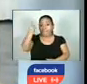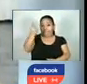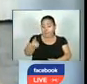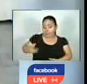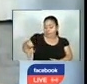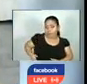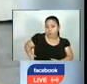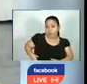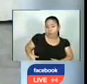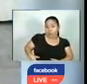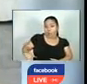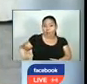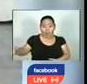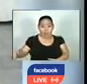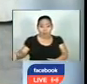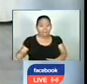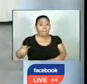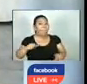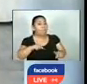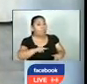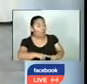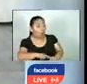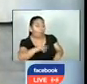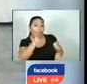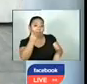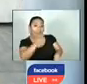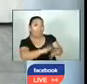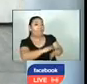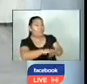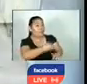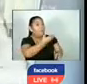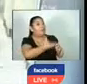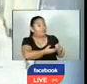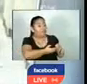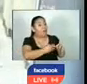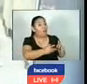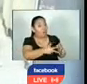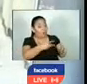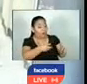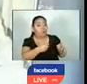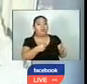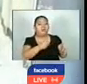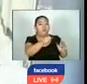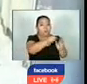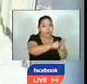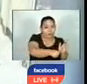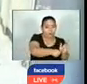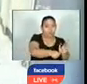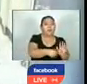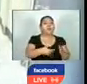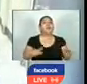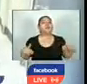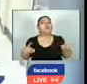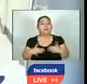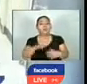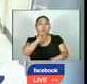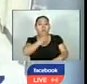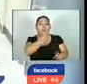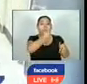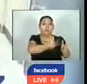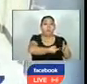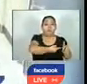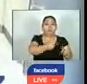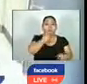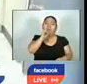paciente sin haber sido informado sobre este procedimiento que le realizarían. Se conoció además que el paciente